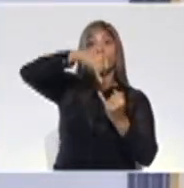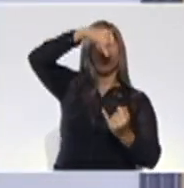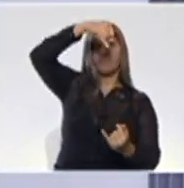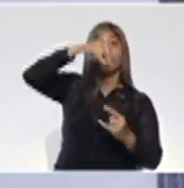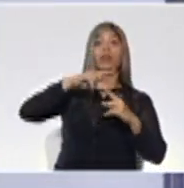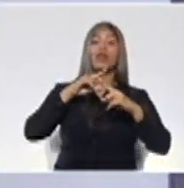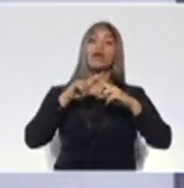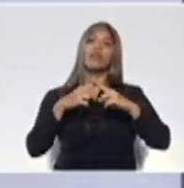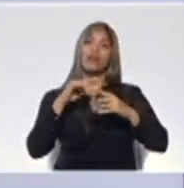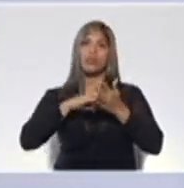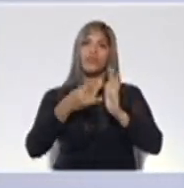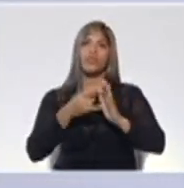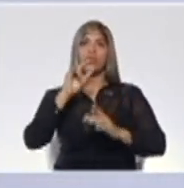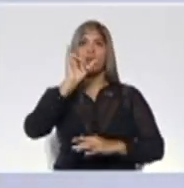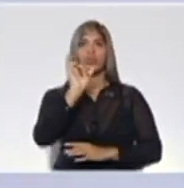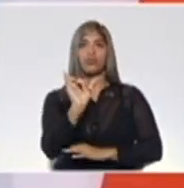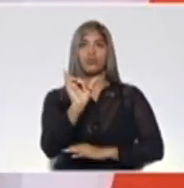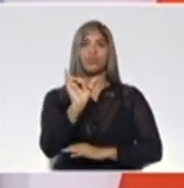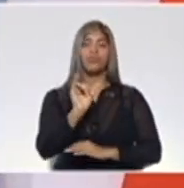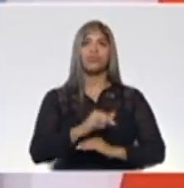Y,